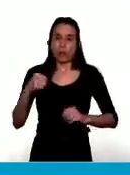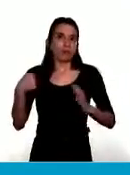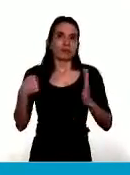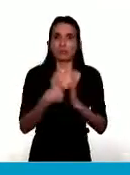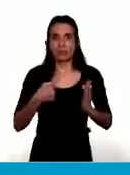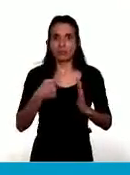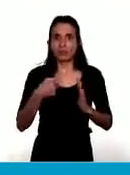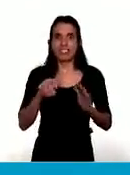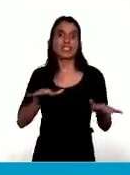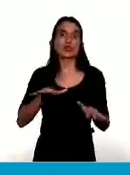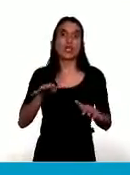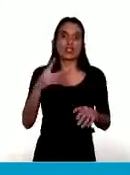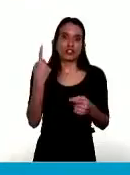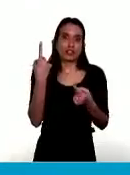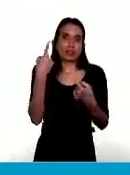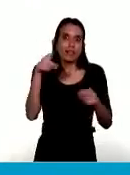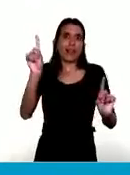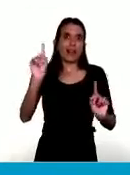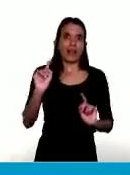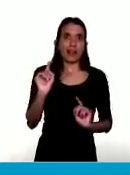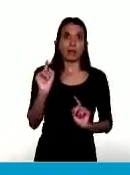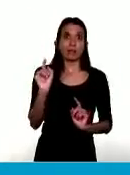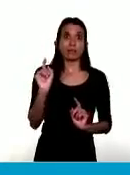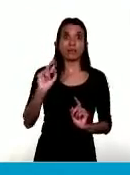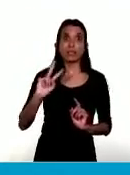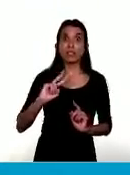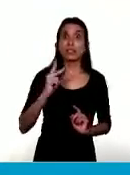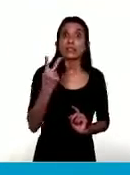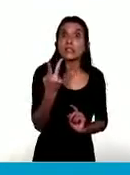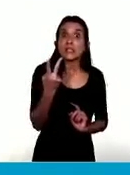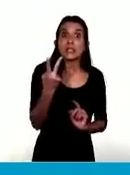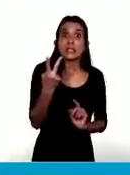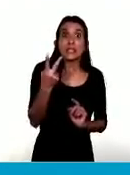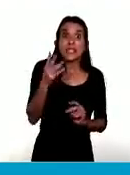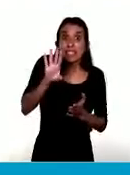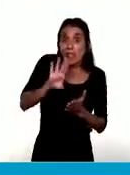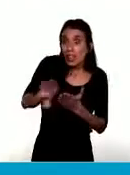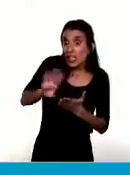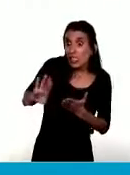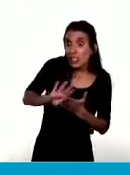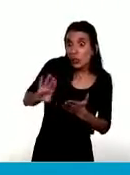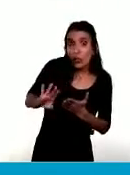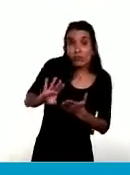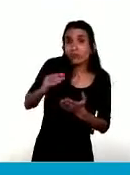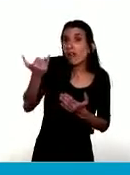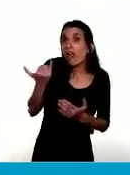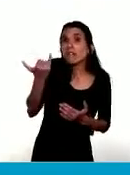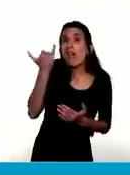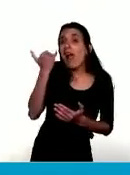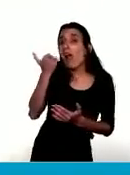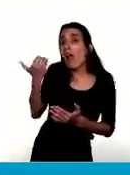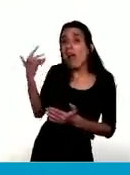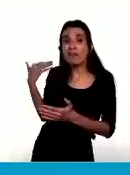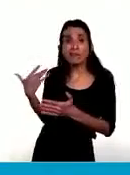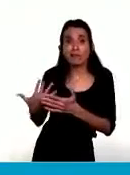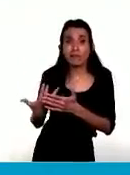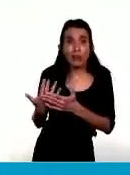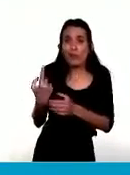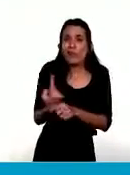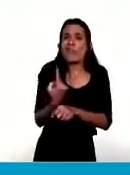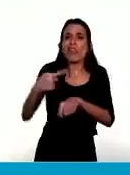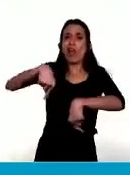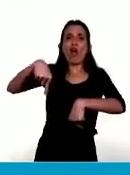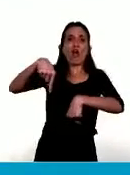Y segundo, porque el reparto es equilibrado, sin distinción. Si no recordemos